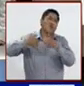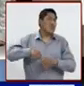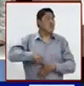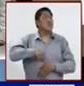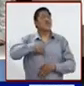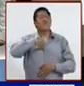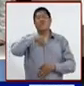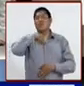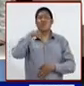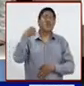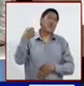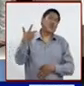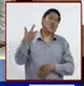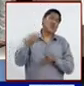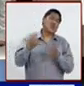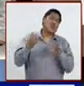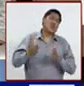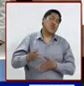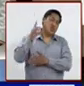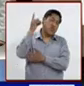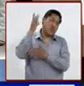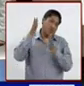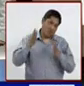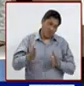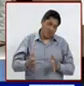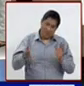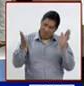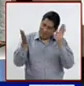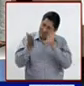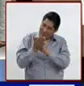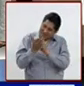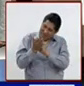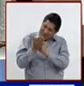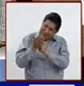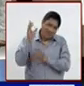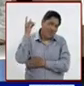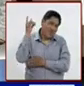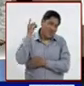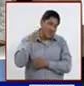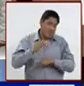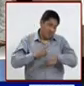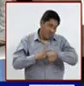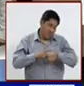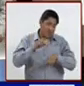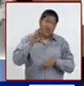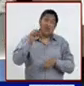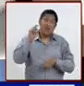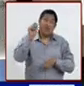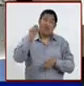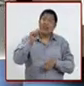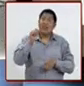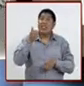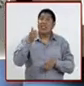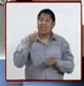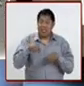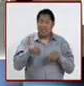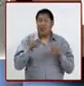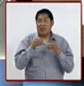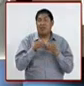orgullo, insisto, con tres jugadores bolivianos que hacen quedar muy bien a nuestro país. 21 horas con 10 minutos. Tenemos